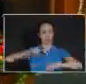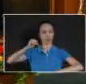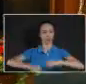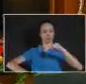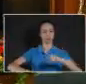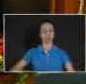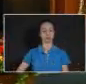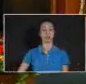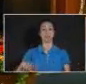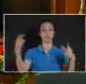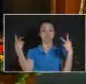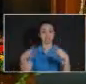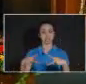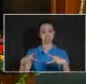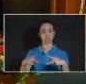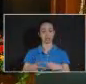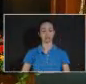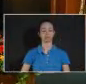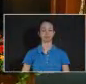Venganza.